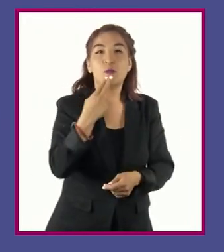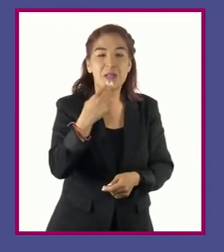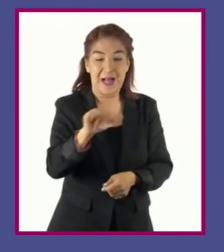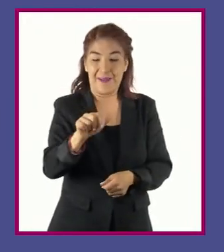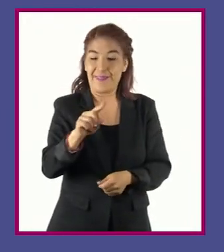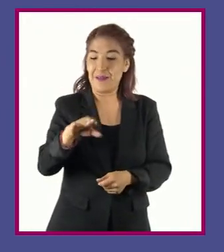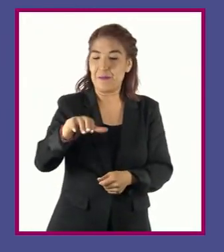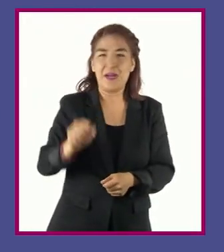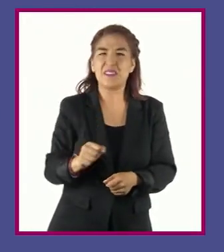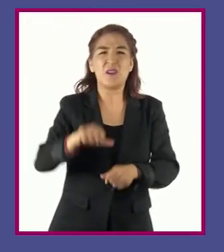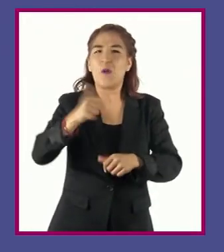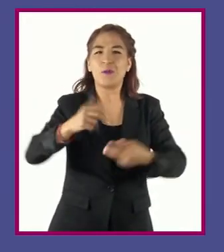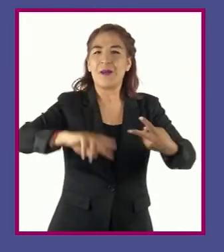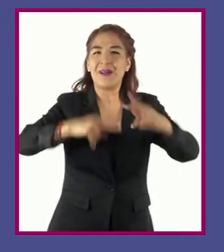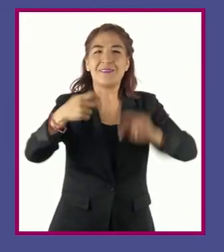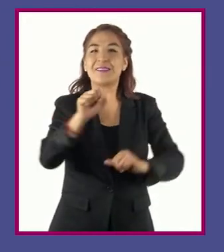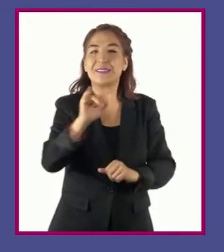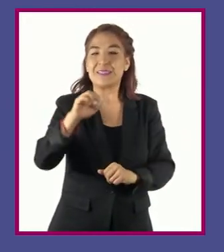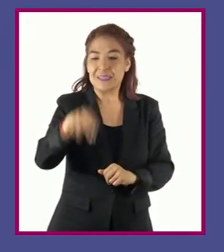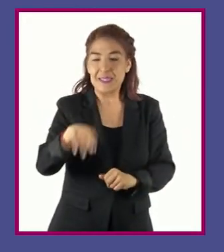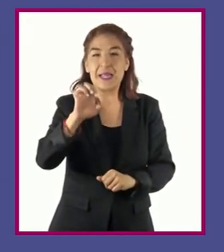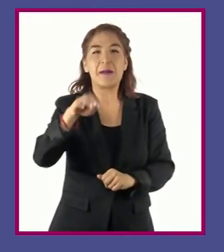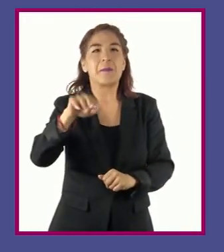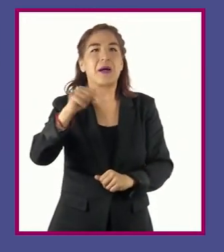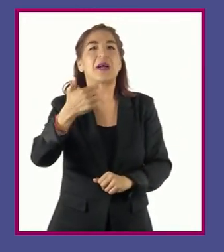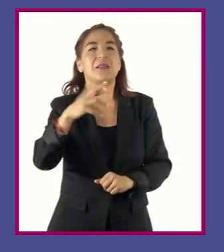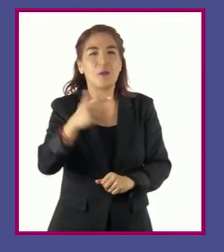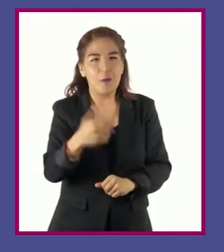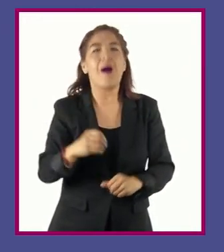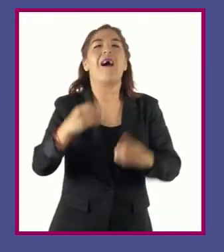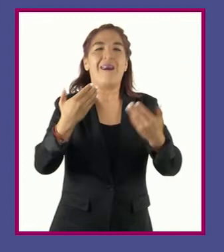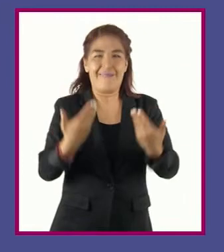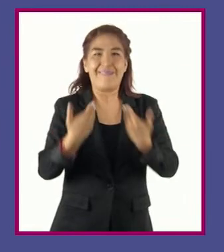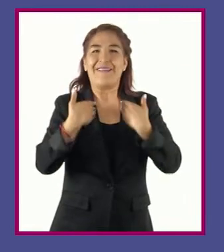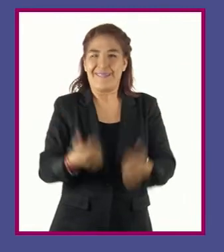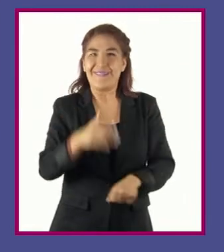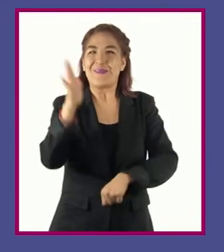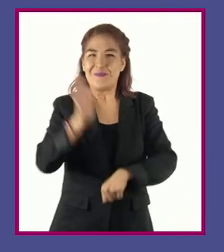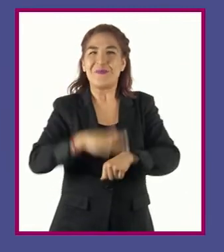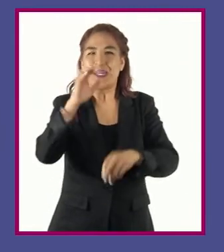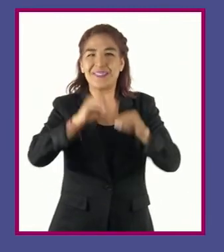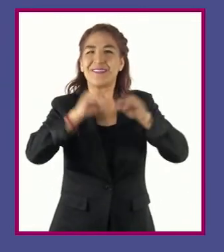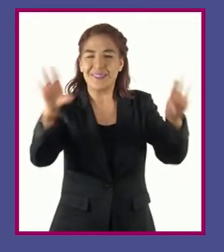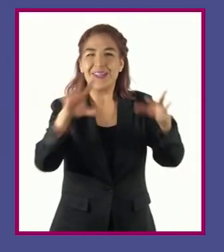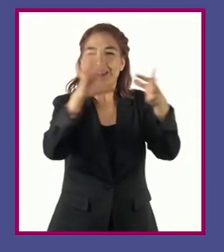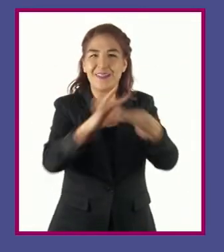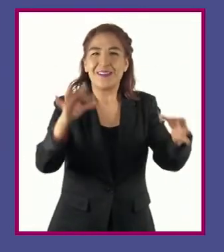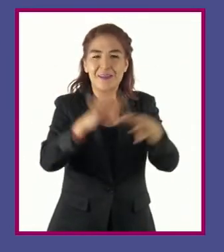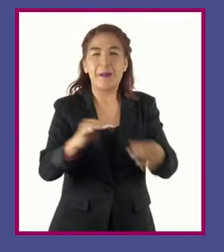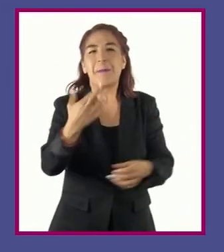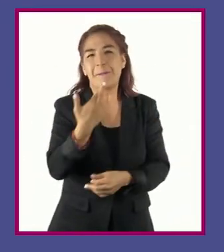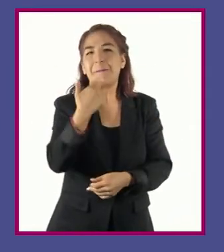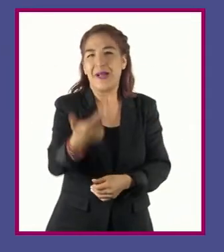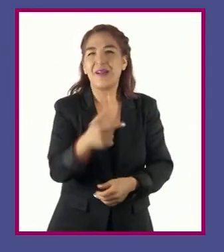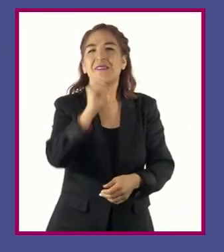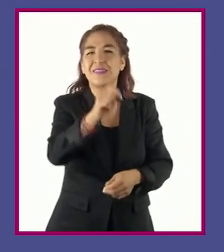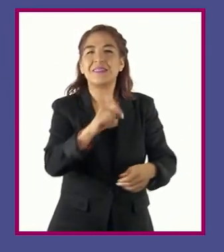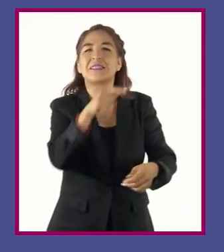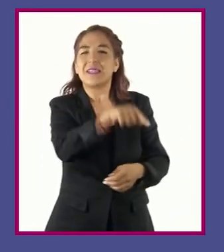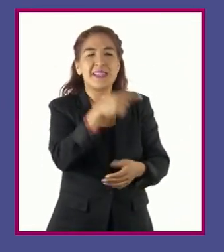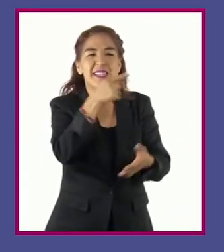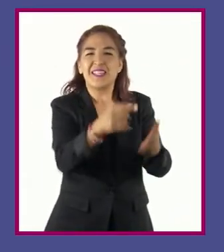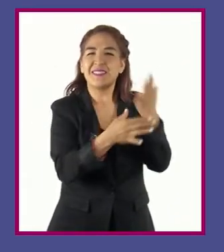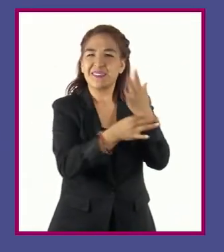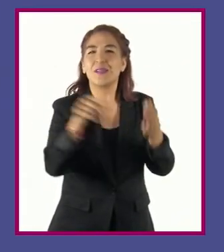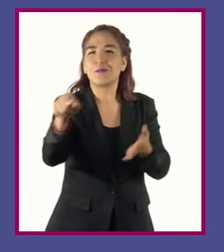sin embargo, te darás cuenta que adquiere coherencia, es decir, se adquiere claridad y se entiende entonces claramente lo